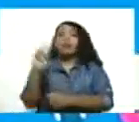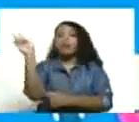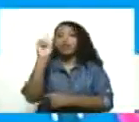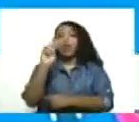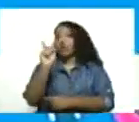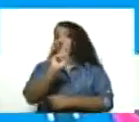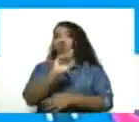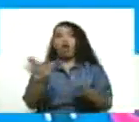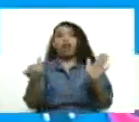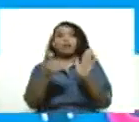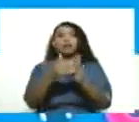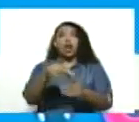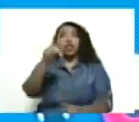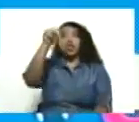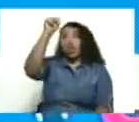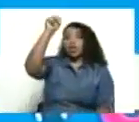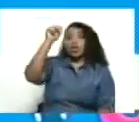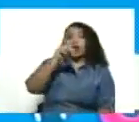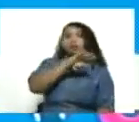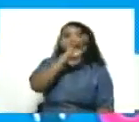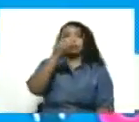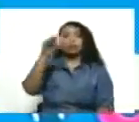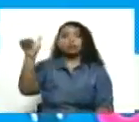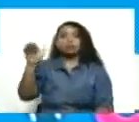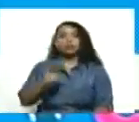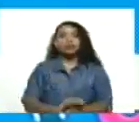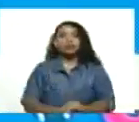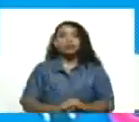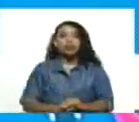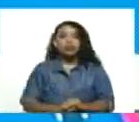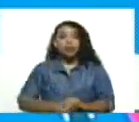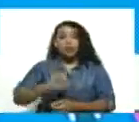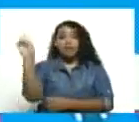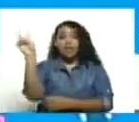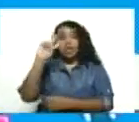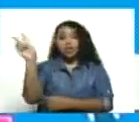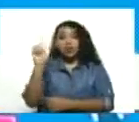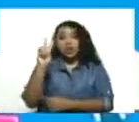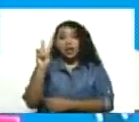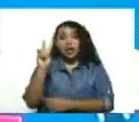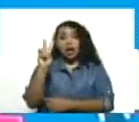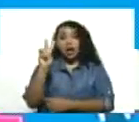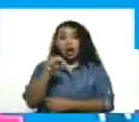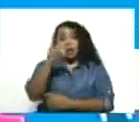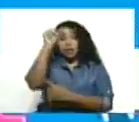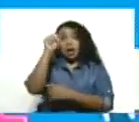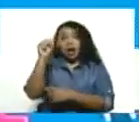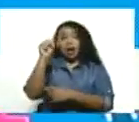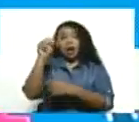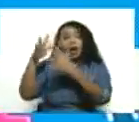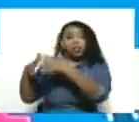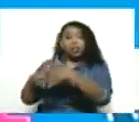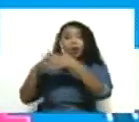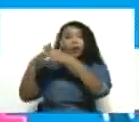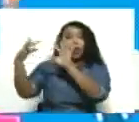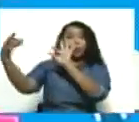no limita por el norte con el mar Caribe Venezuela limita por el norte con los Estados Unidos